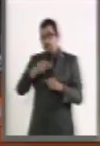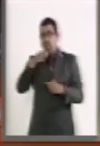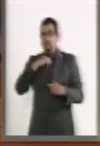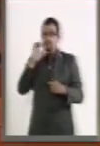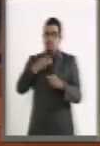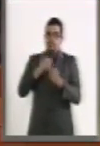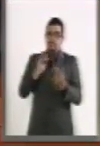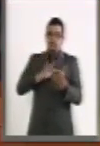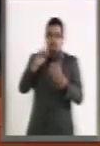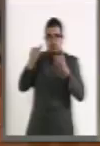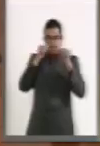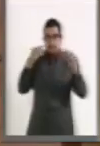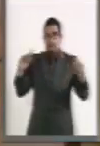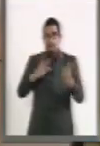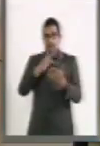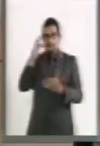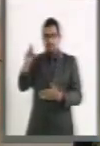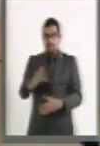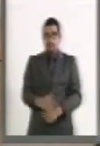atención, muchas gracias.